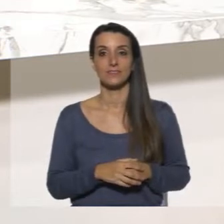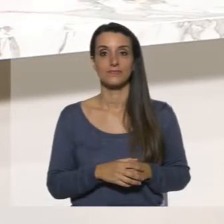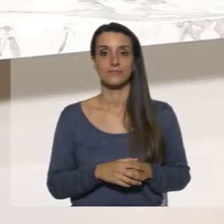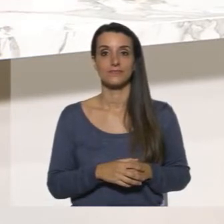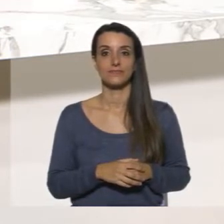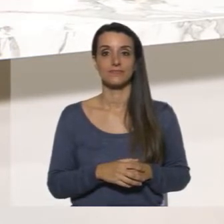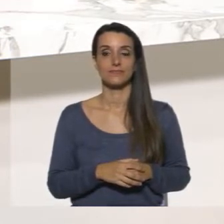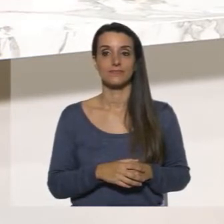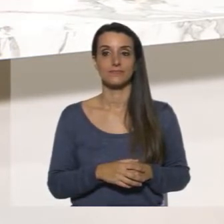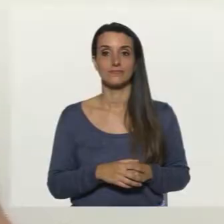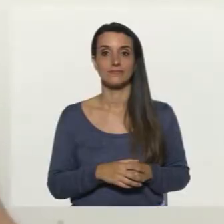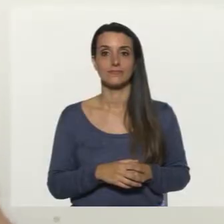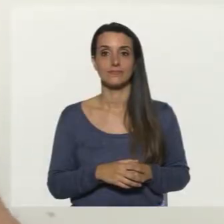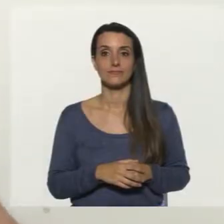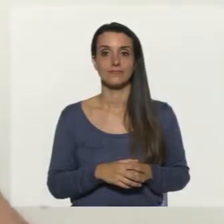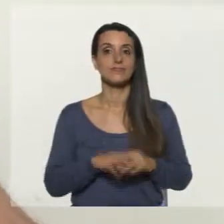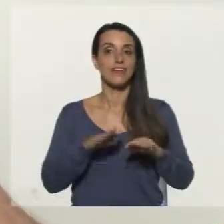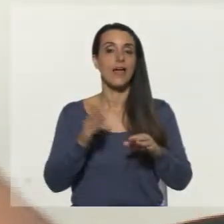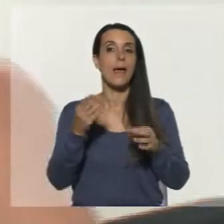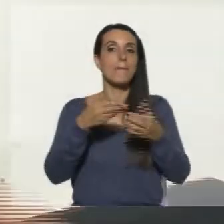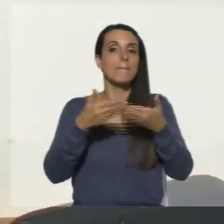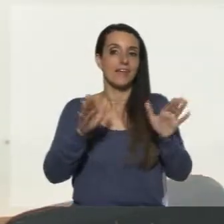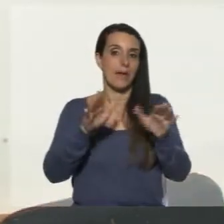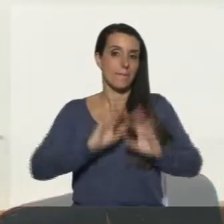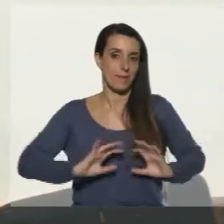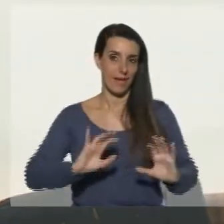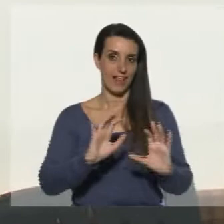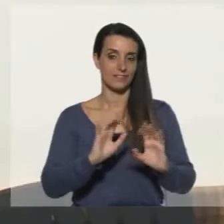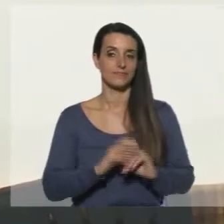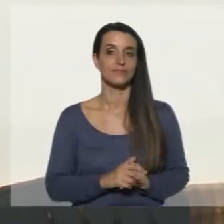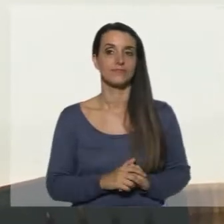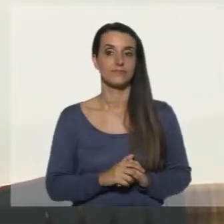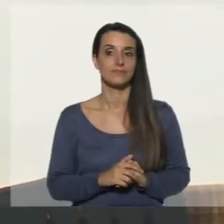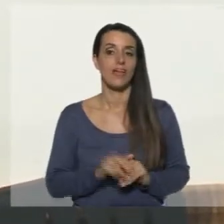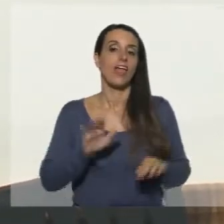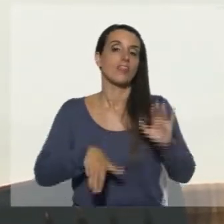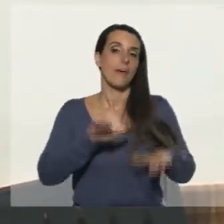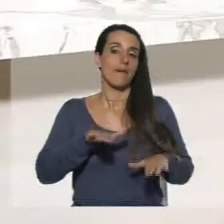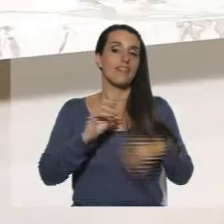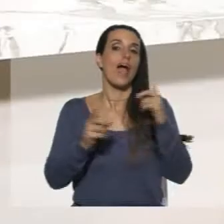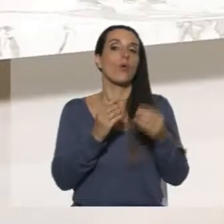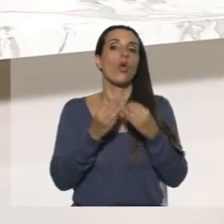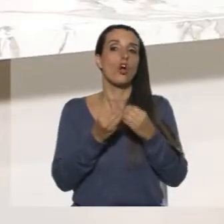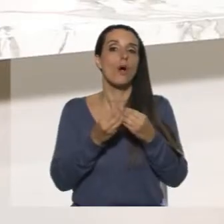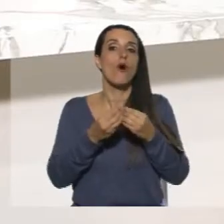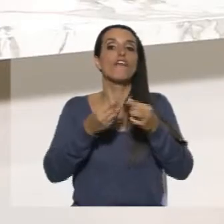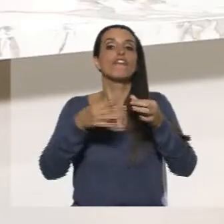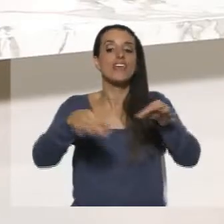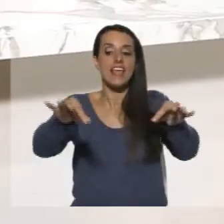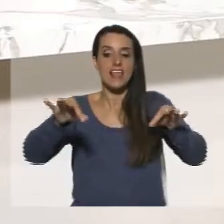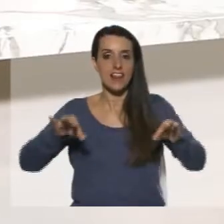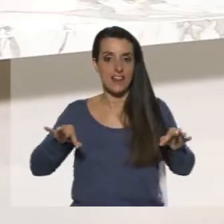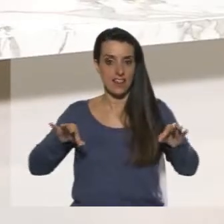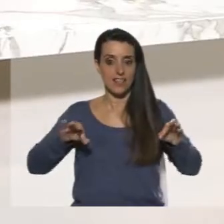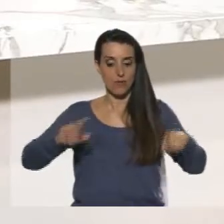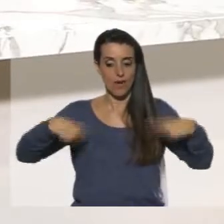ahí va el armado. Exacto, y ahí vamos en el armado. ¿Tá? Después que unificamos. Que hay distintos tipos, hay gente que lo arma en un film, lo lleva al freezer, lo